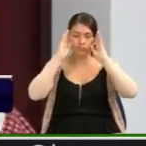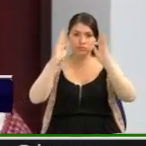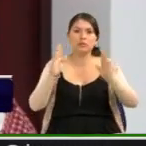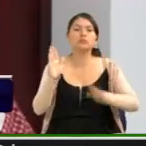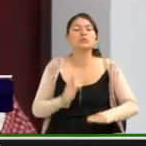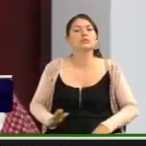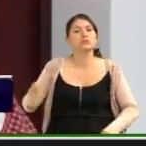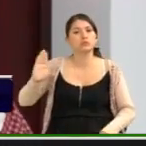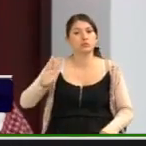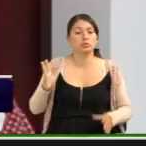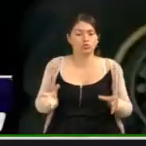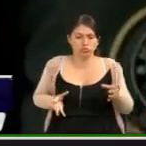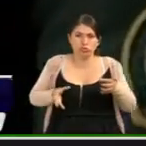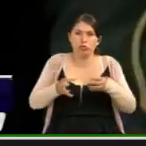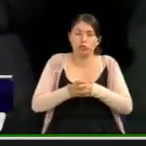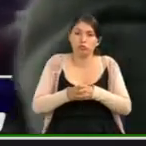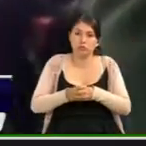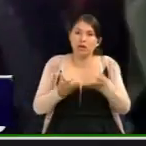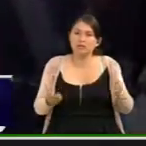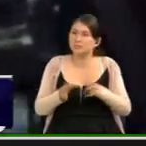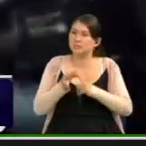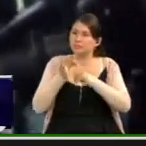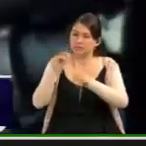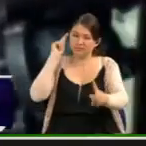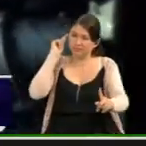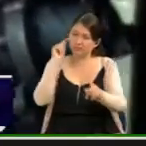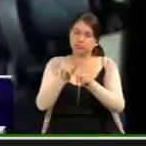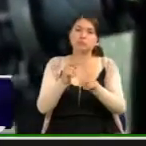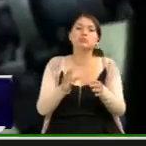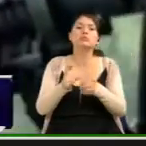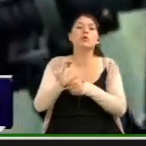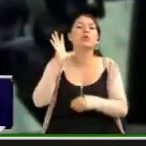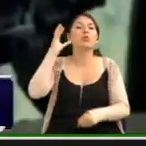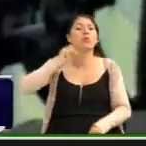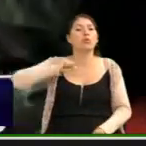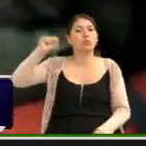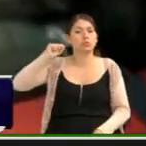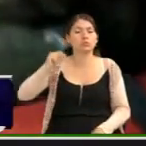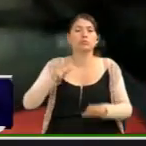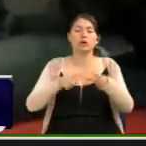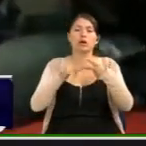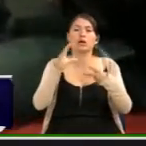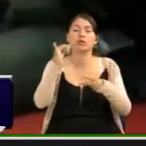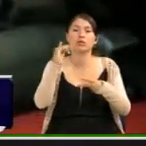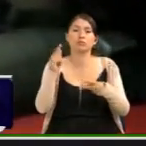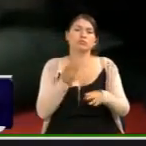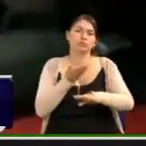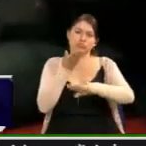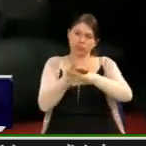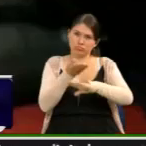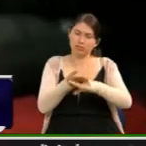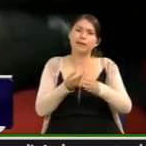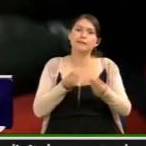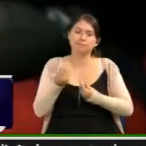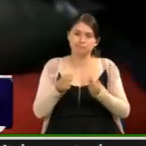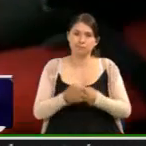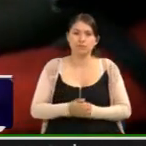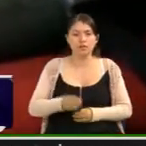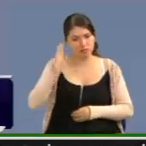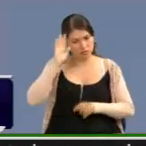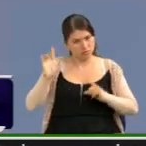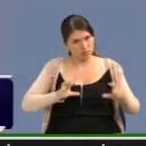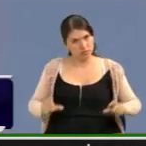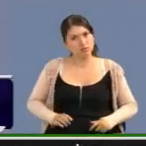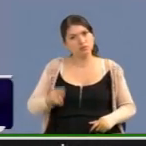al departamento en su conjunto, pero con especial énfasis en la provincia de Ocaña y la región del Catatumbo. Es una solicitud que se ha hecho, que el